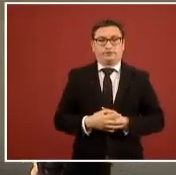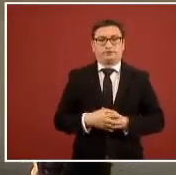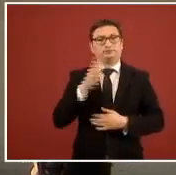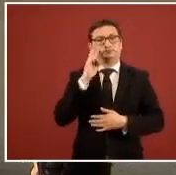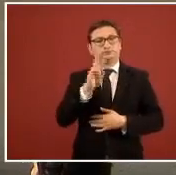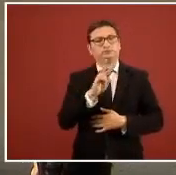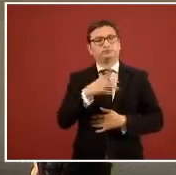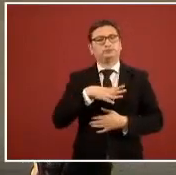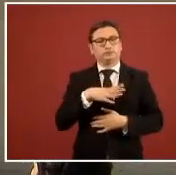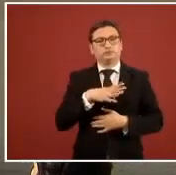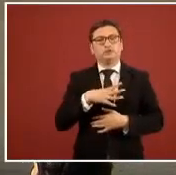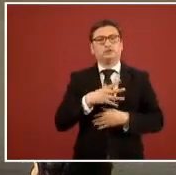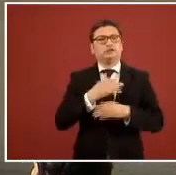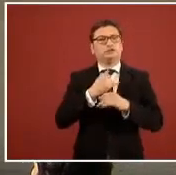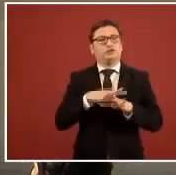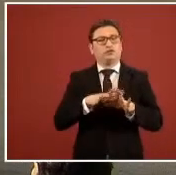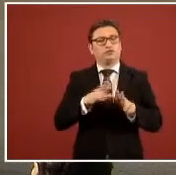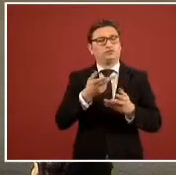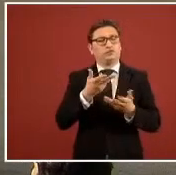dos